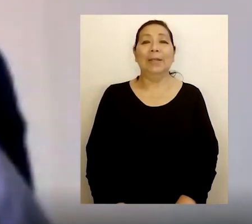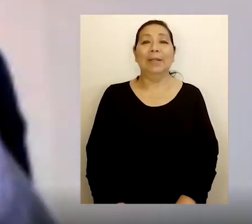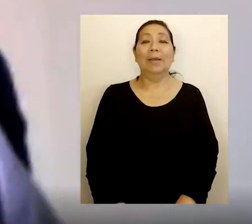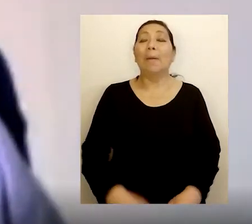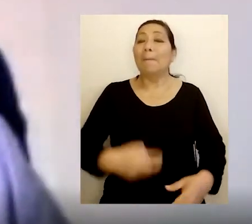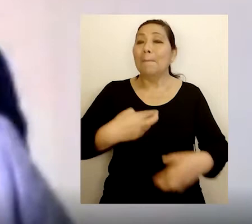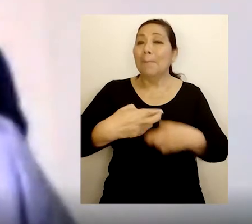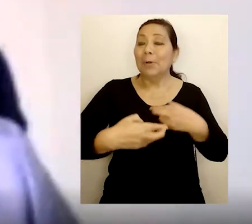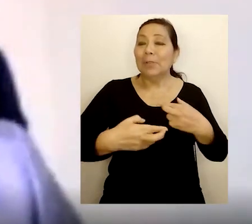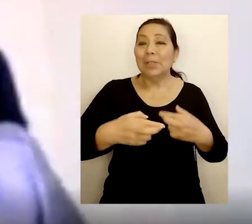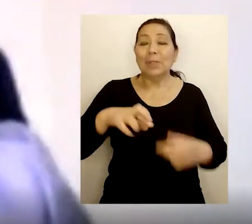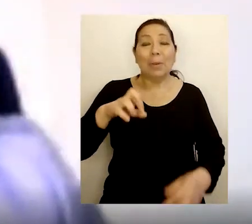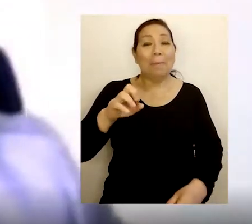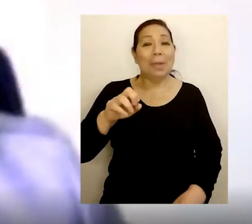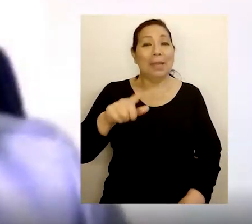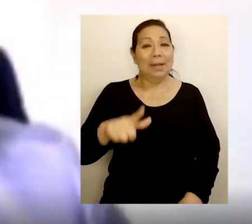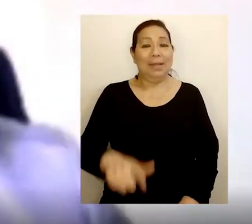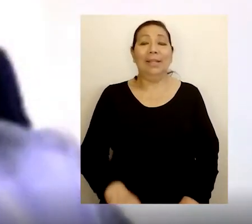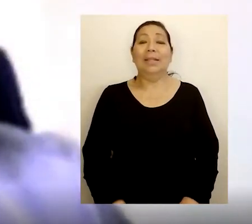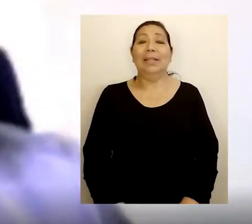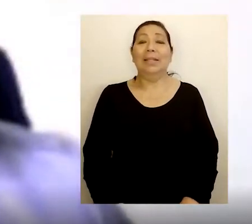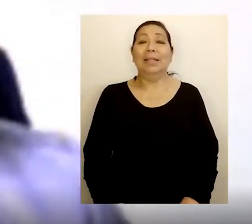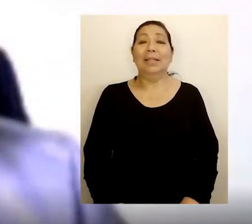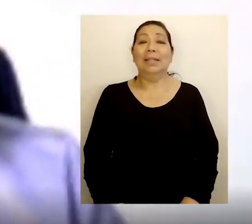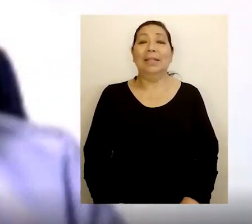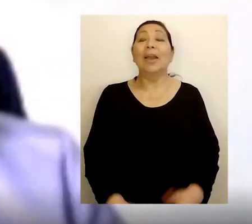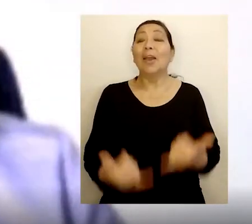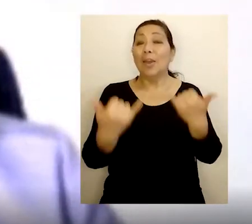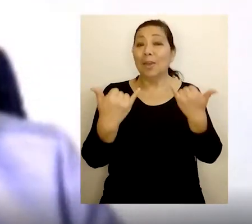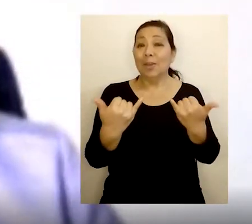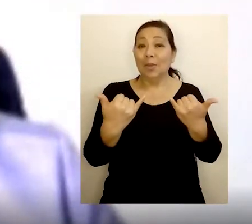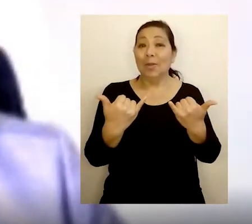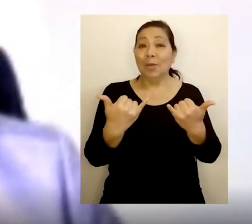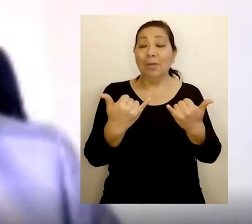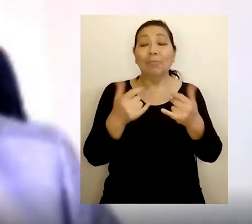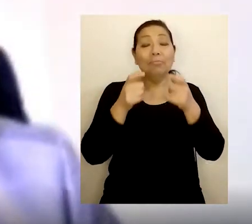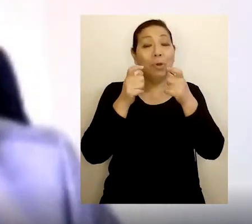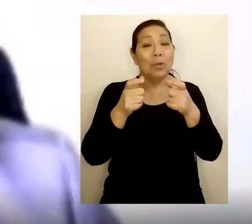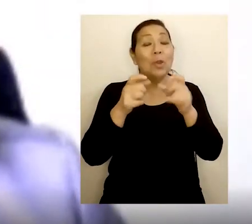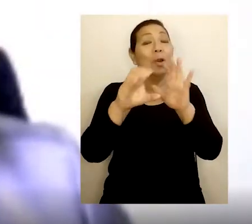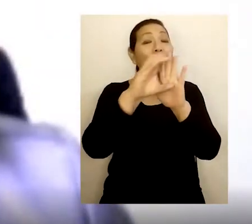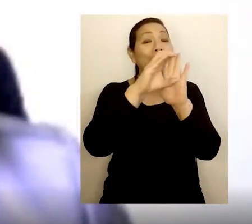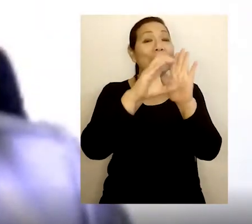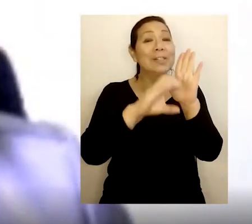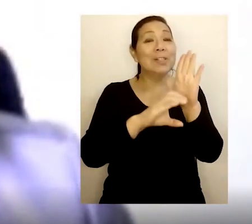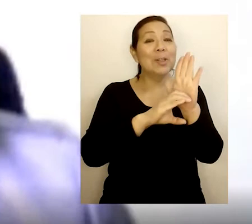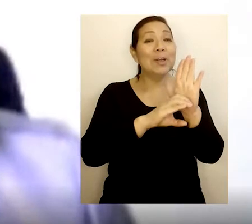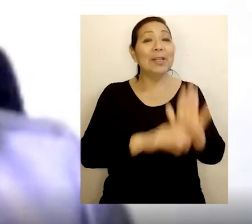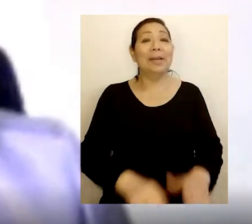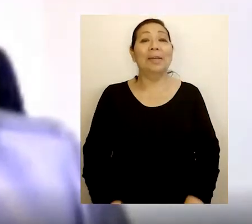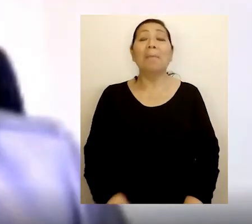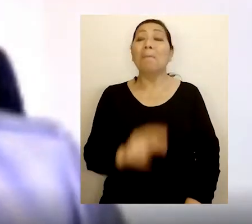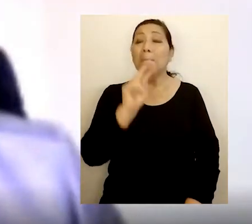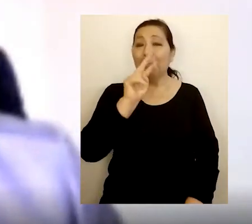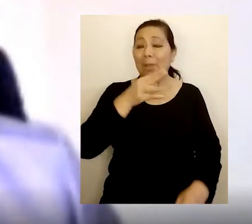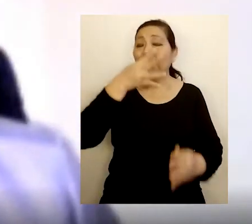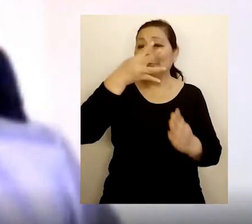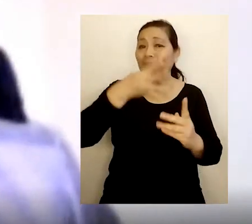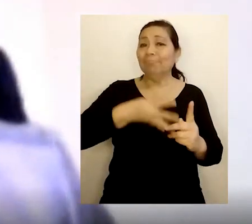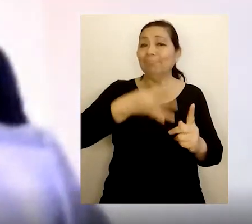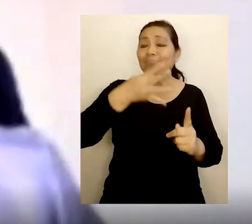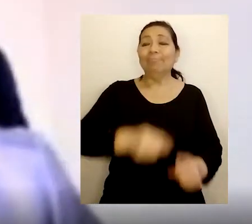del proceso penal, que hoy es objeto del control constitucional, verifico lo